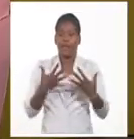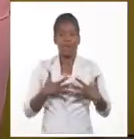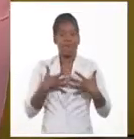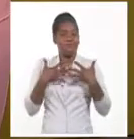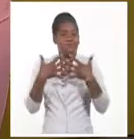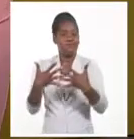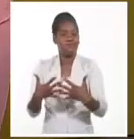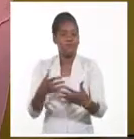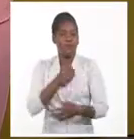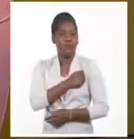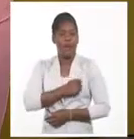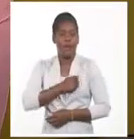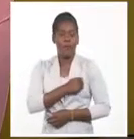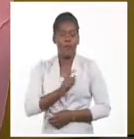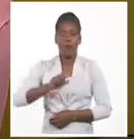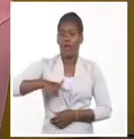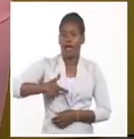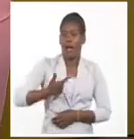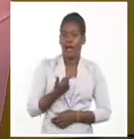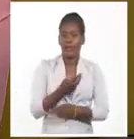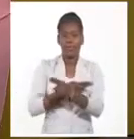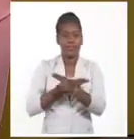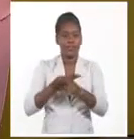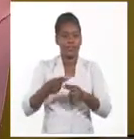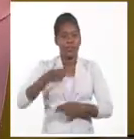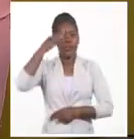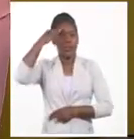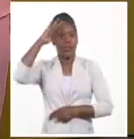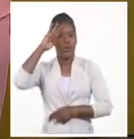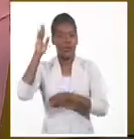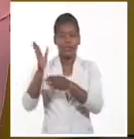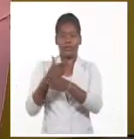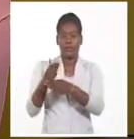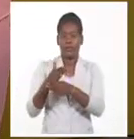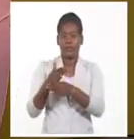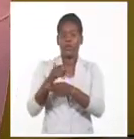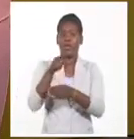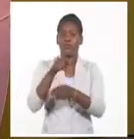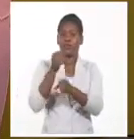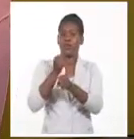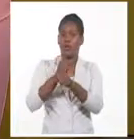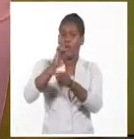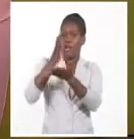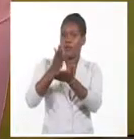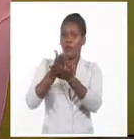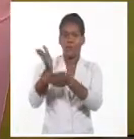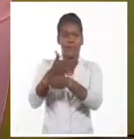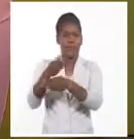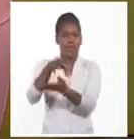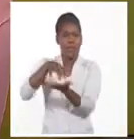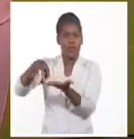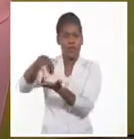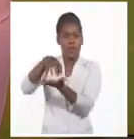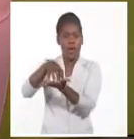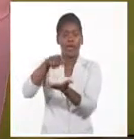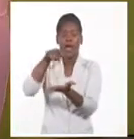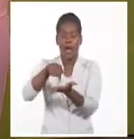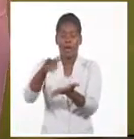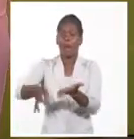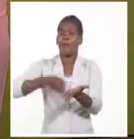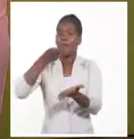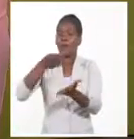y comunidades la vocación por la creación artística. El siguiente material nos acerca a su labor desde las voces de varias